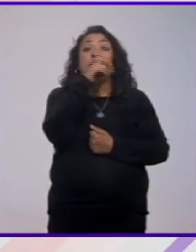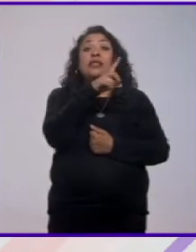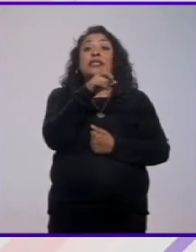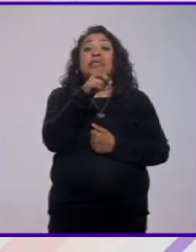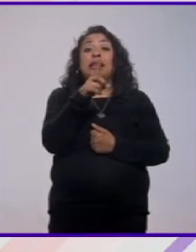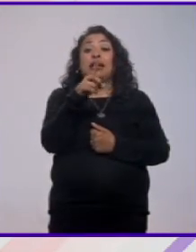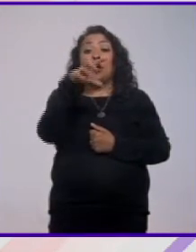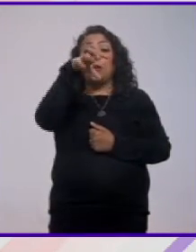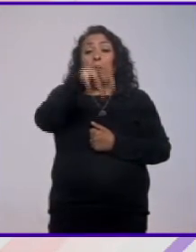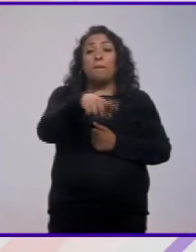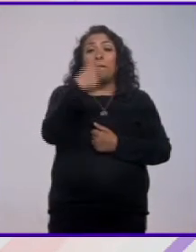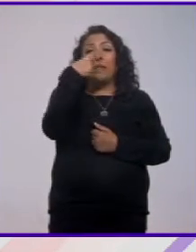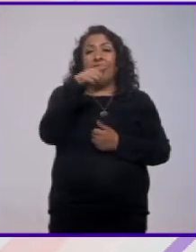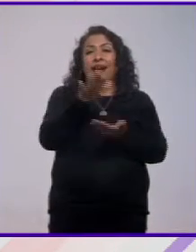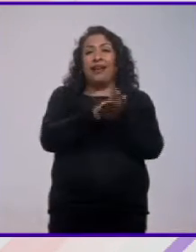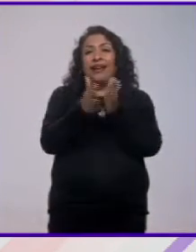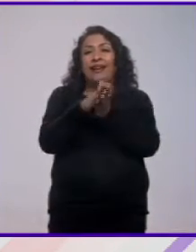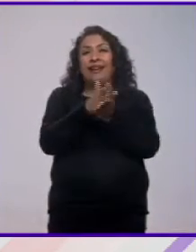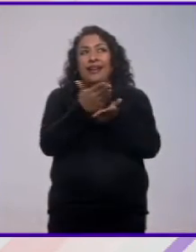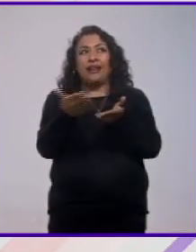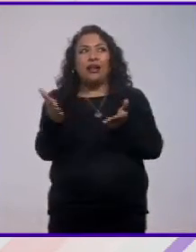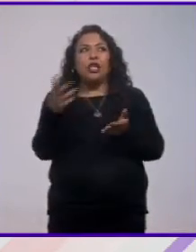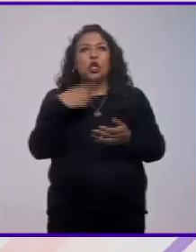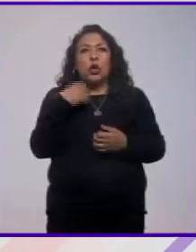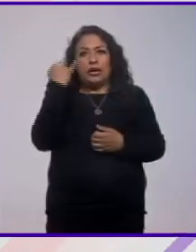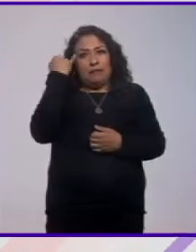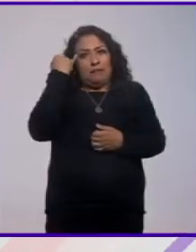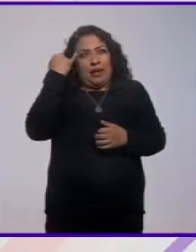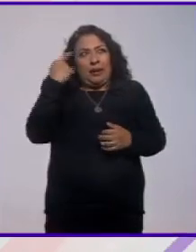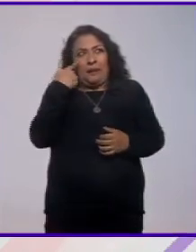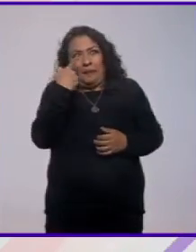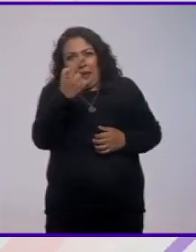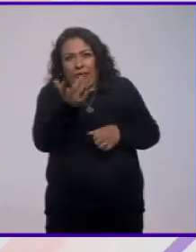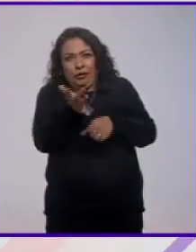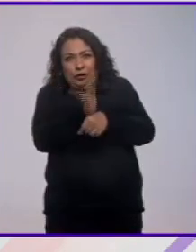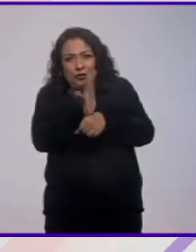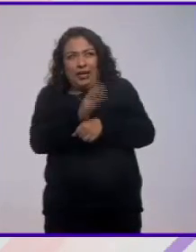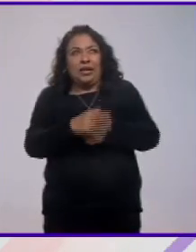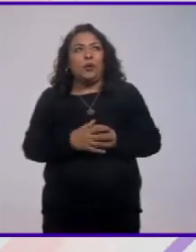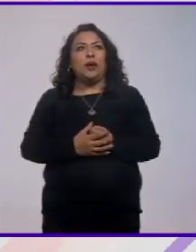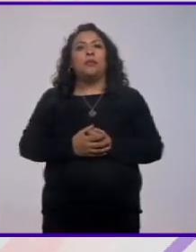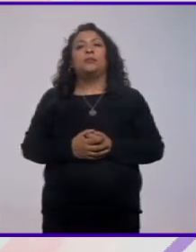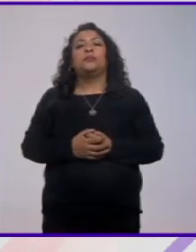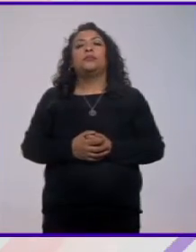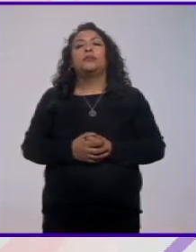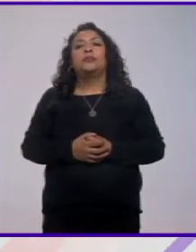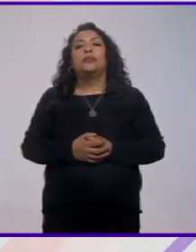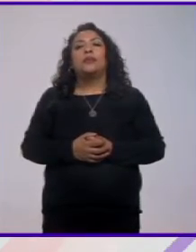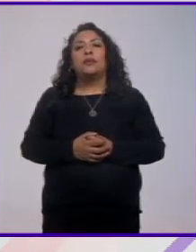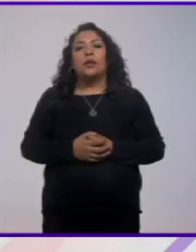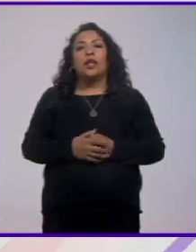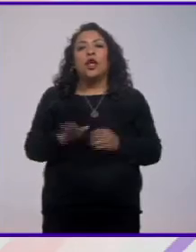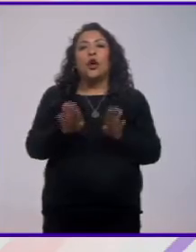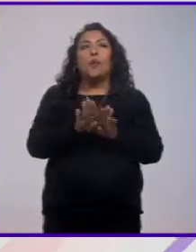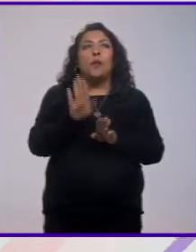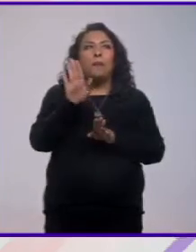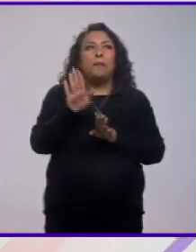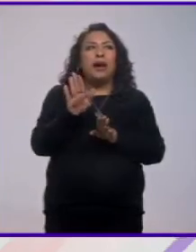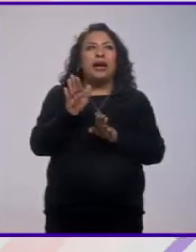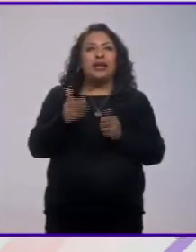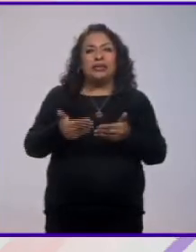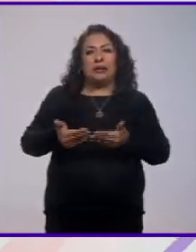de quesadillas, pero porque tenía esta imagen que se ve en la película todo el tiempo, de esta como